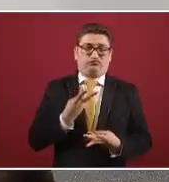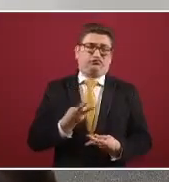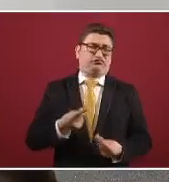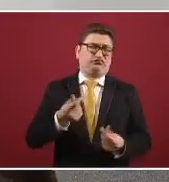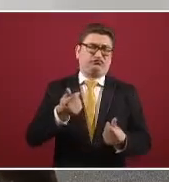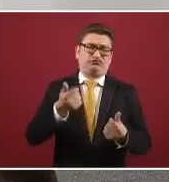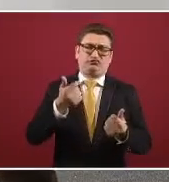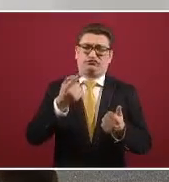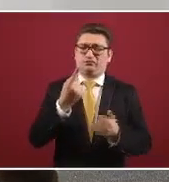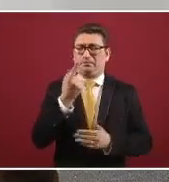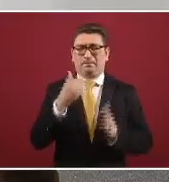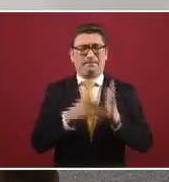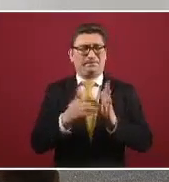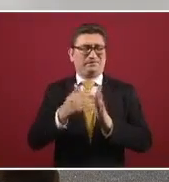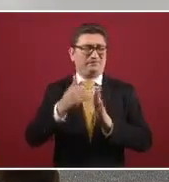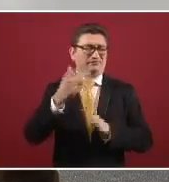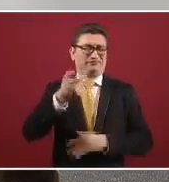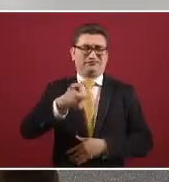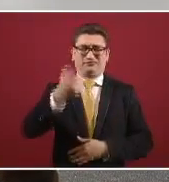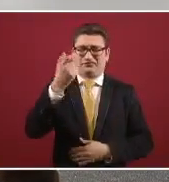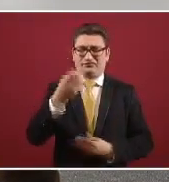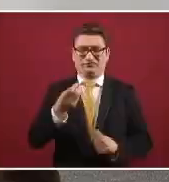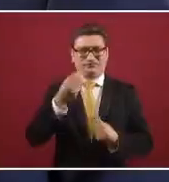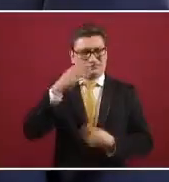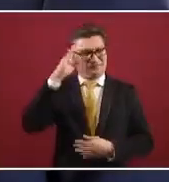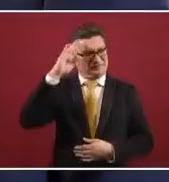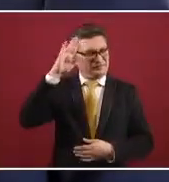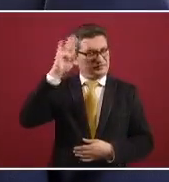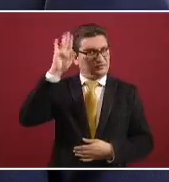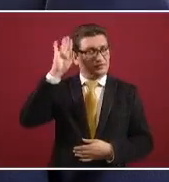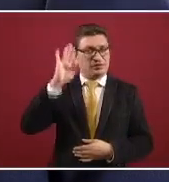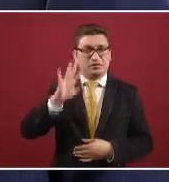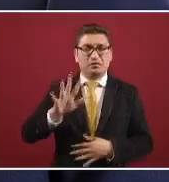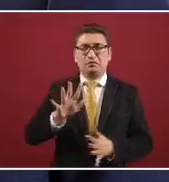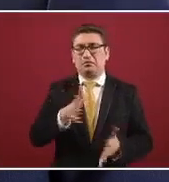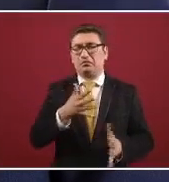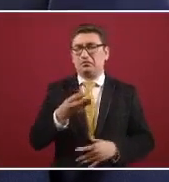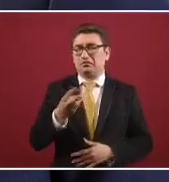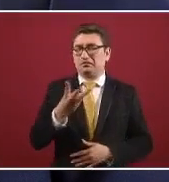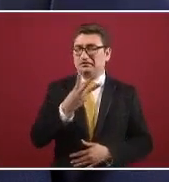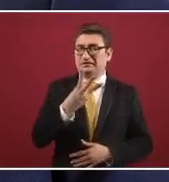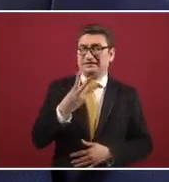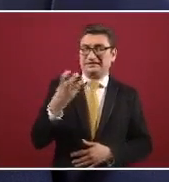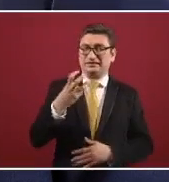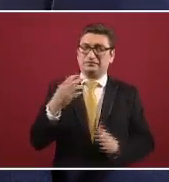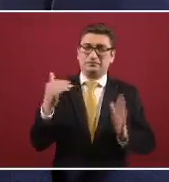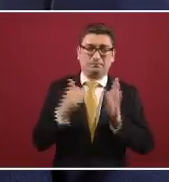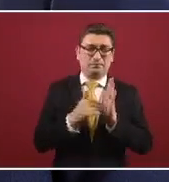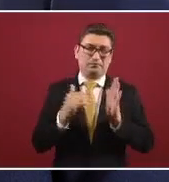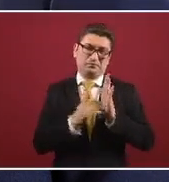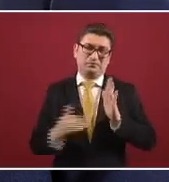miles de millones de pesos, estaba estimado en 300,000 millones,